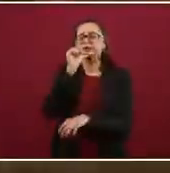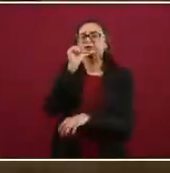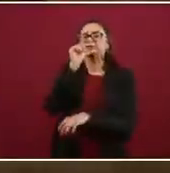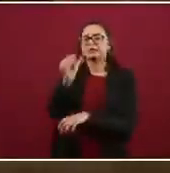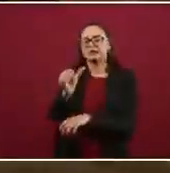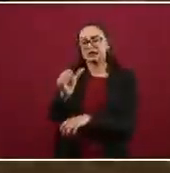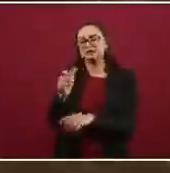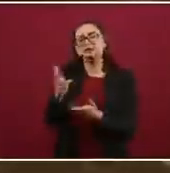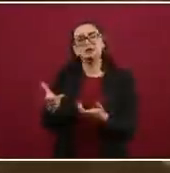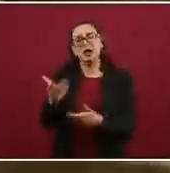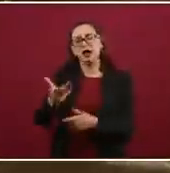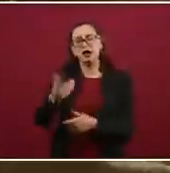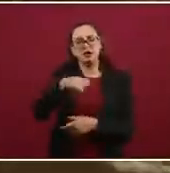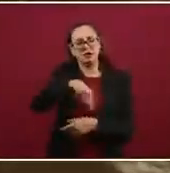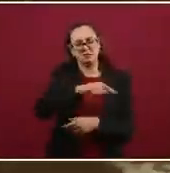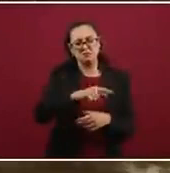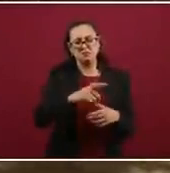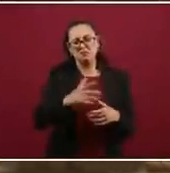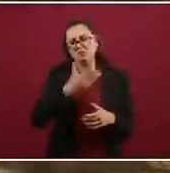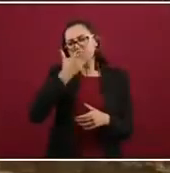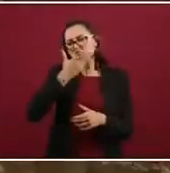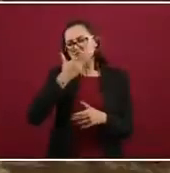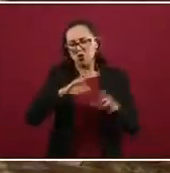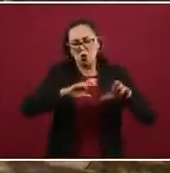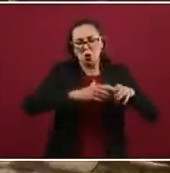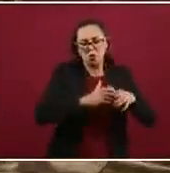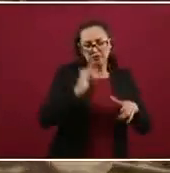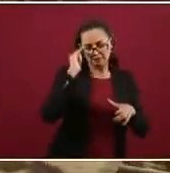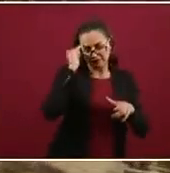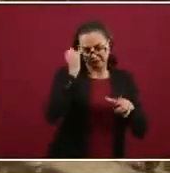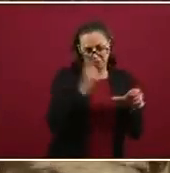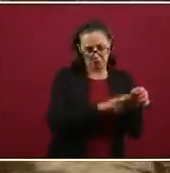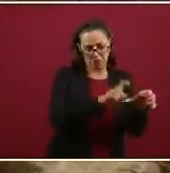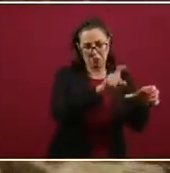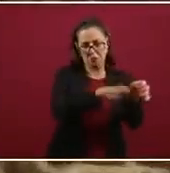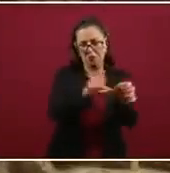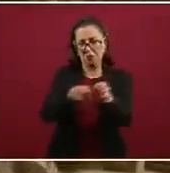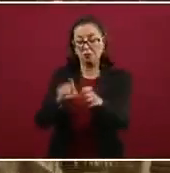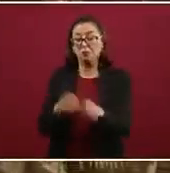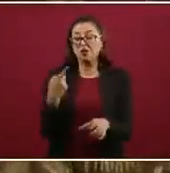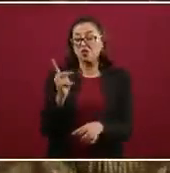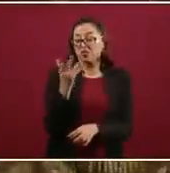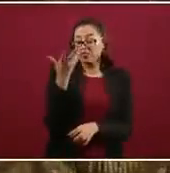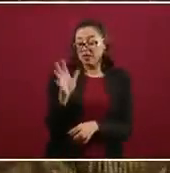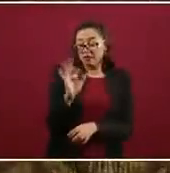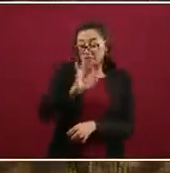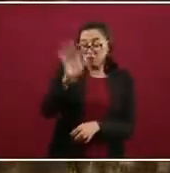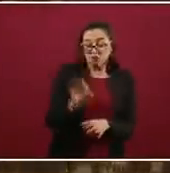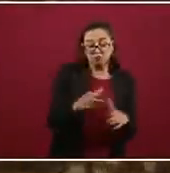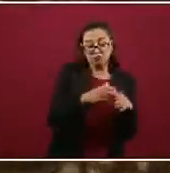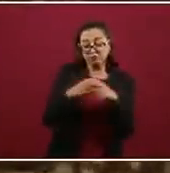agrupada en pueblos de indios. Había una minoría, como el 10% de la población,